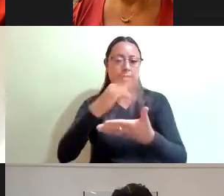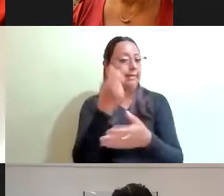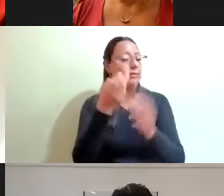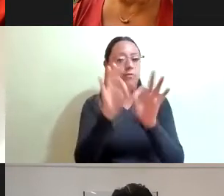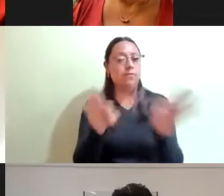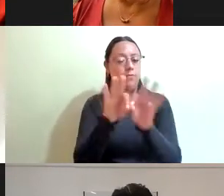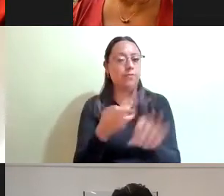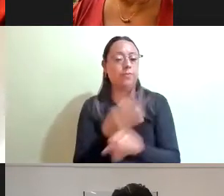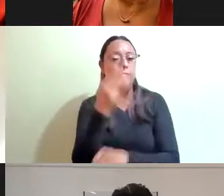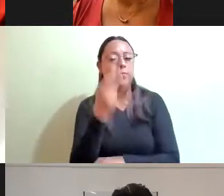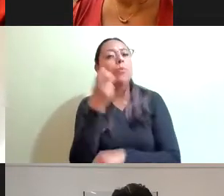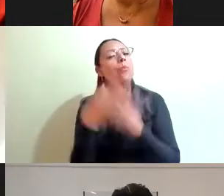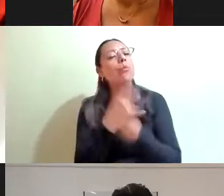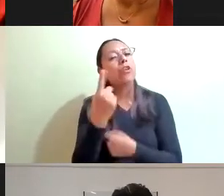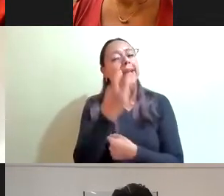ser